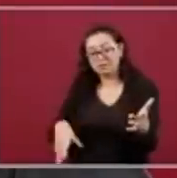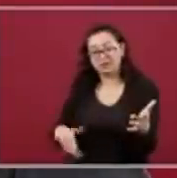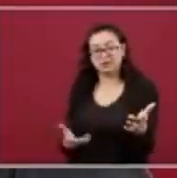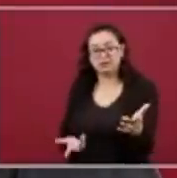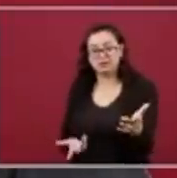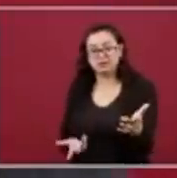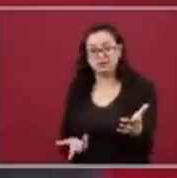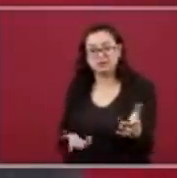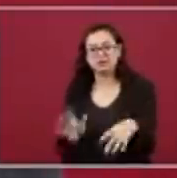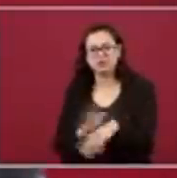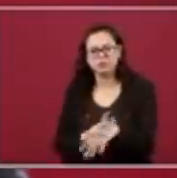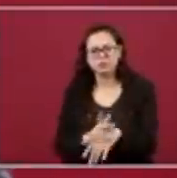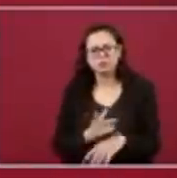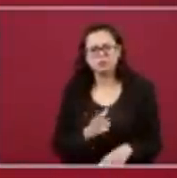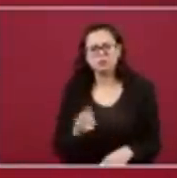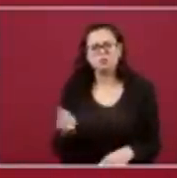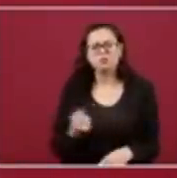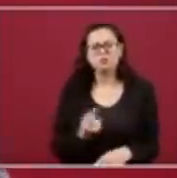Porque